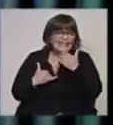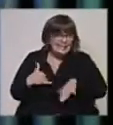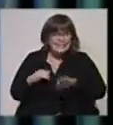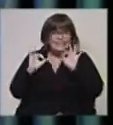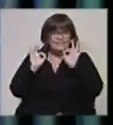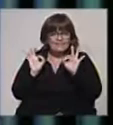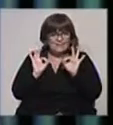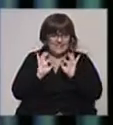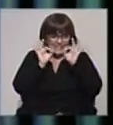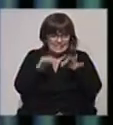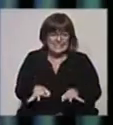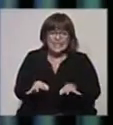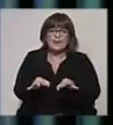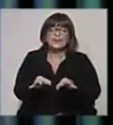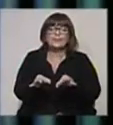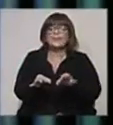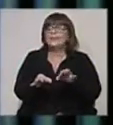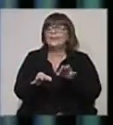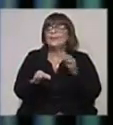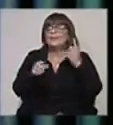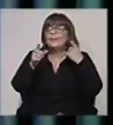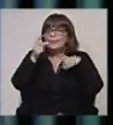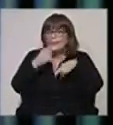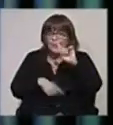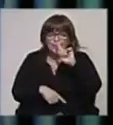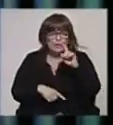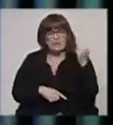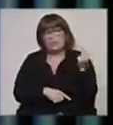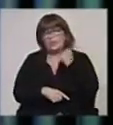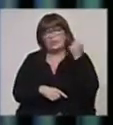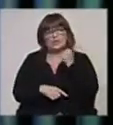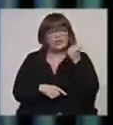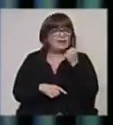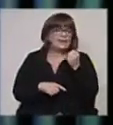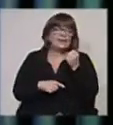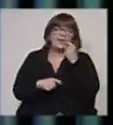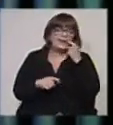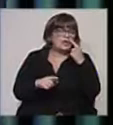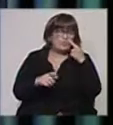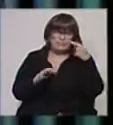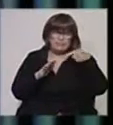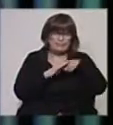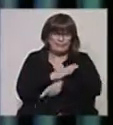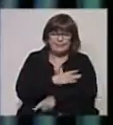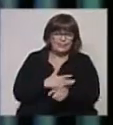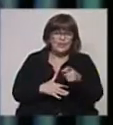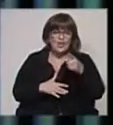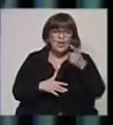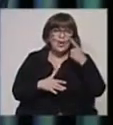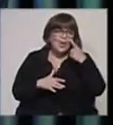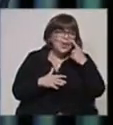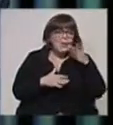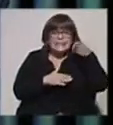igual no hay nada más importante que llegar y hacer una inmersión por completo en el país, pese a que los